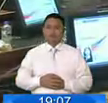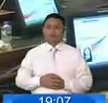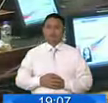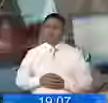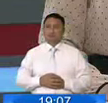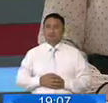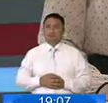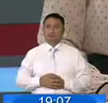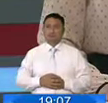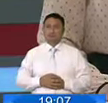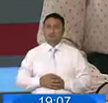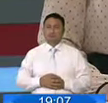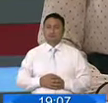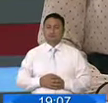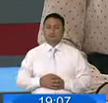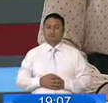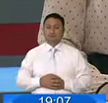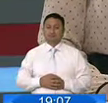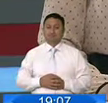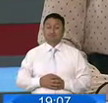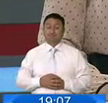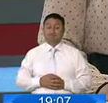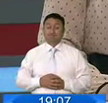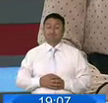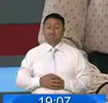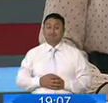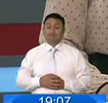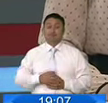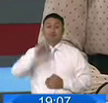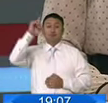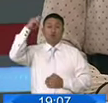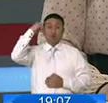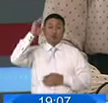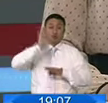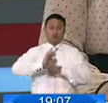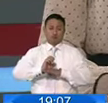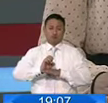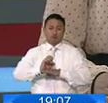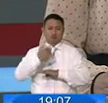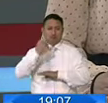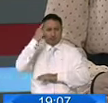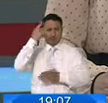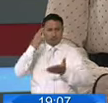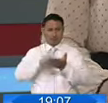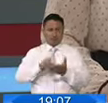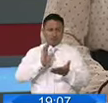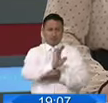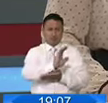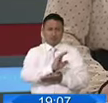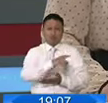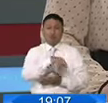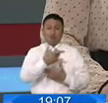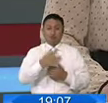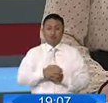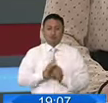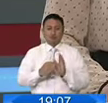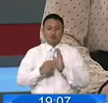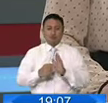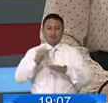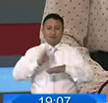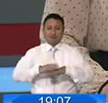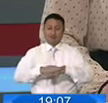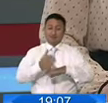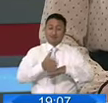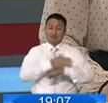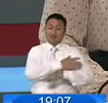gayo una nota de protesta emitida por el gobierno ecuatoriano es la mejor forma de expresar el malestar frente al pronunciamiento